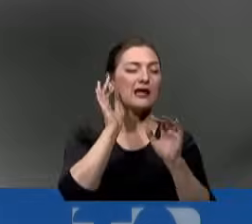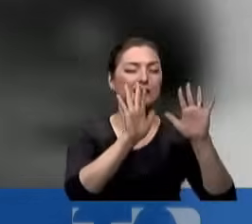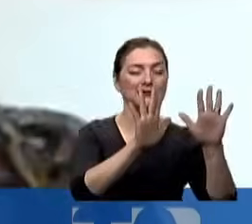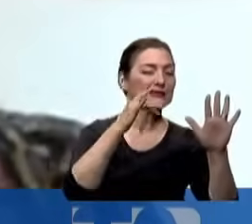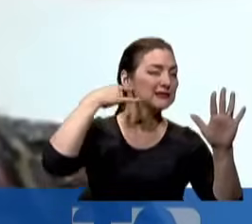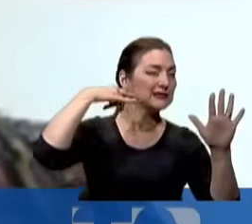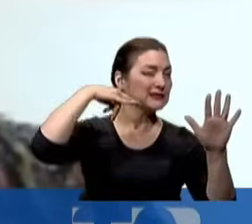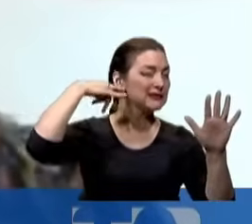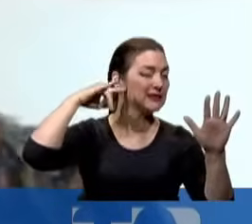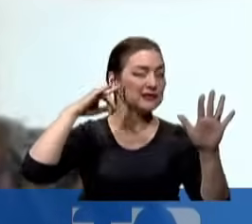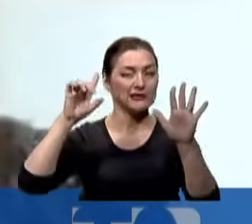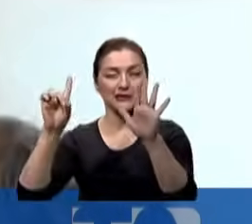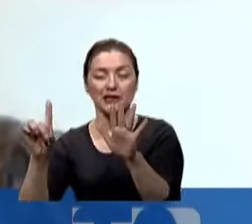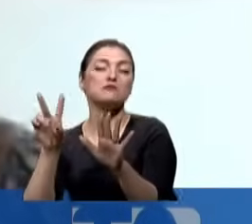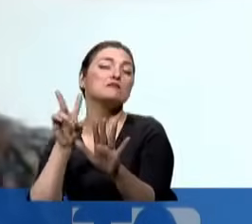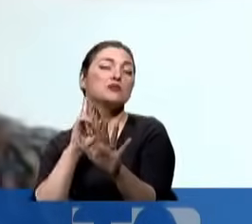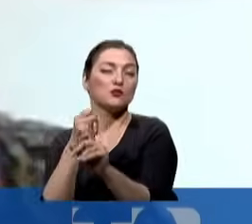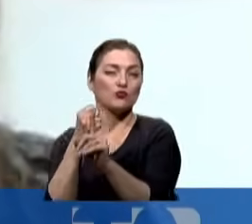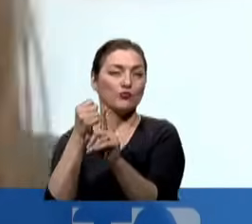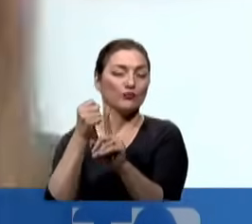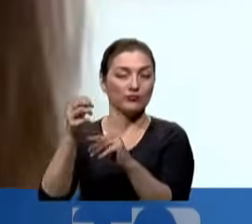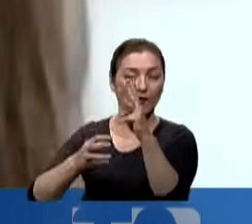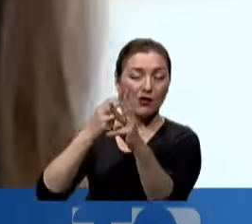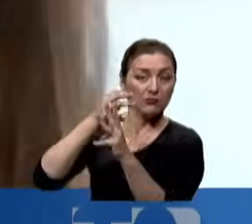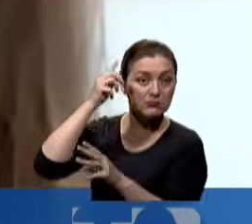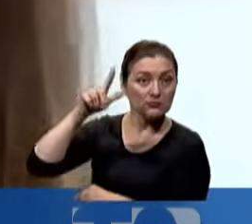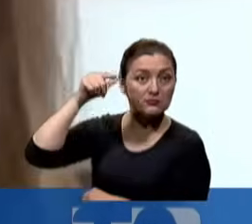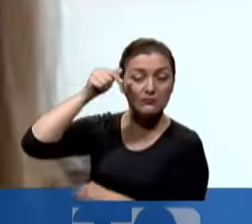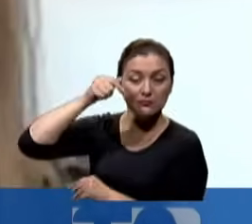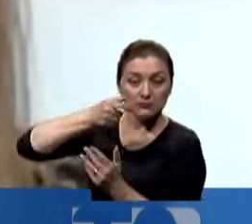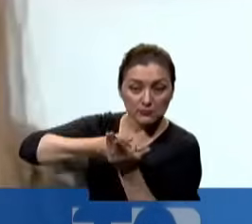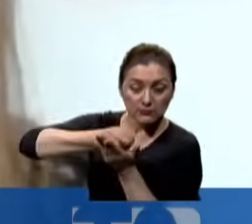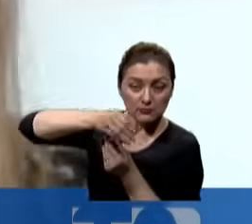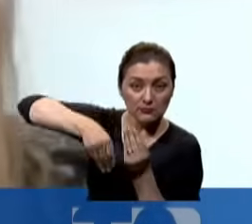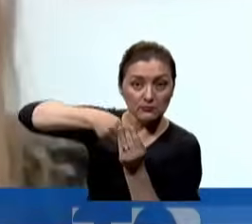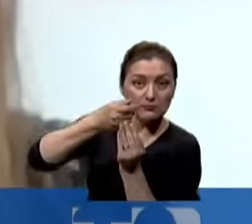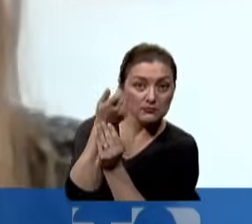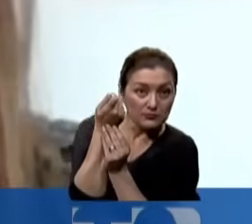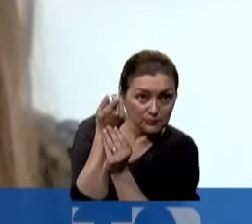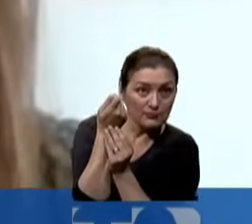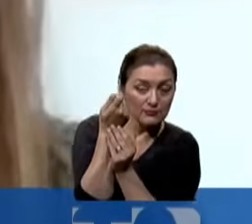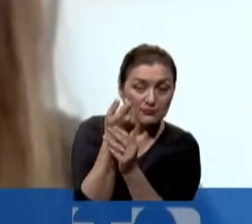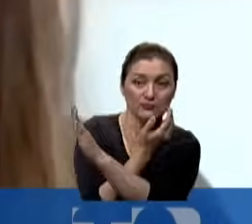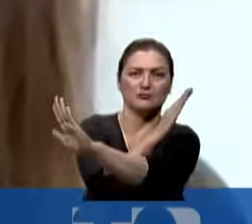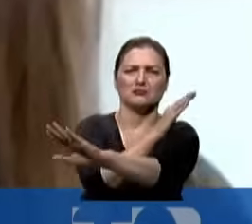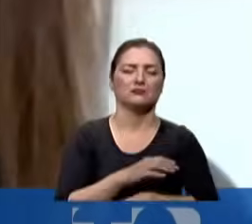en Ecuador. Los gobiernos del mundo no están invirtiendo en prevención, solamente invierten